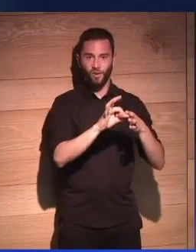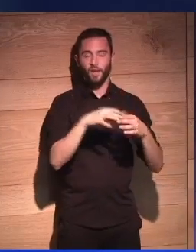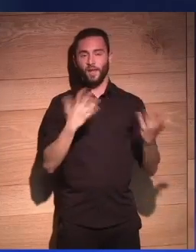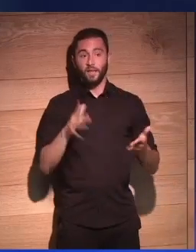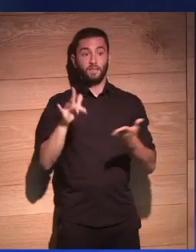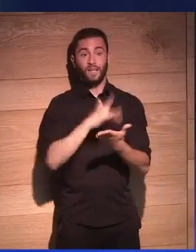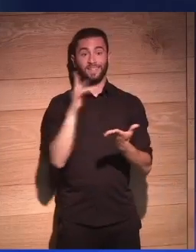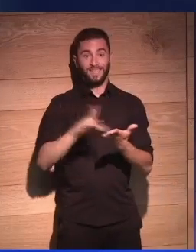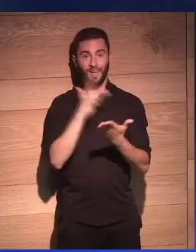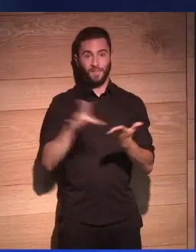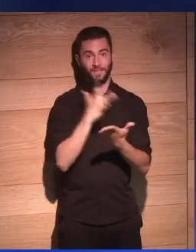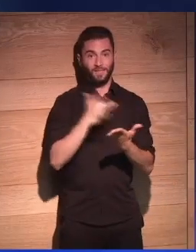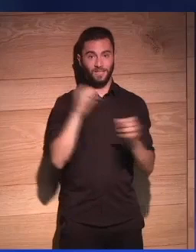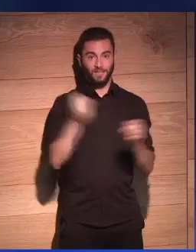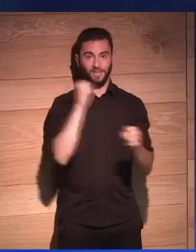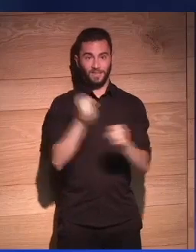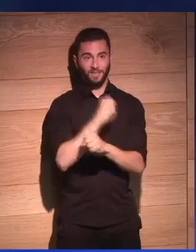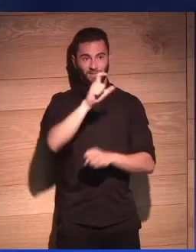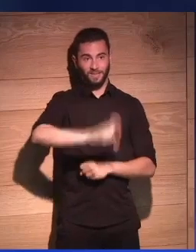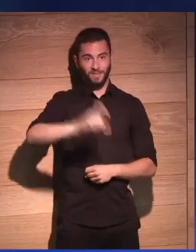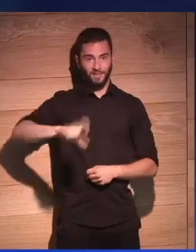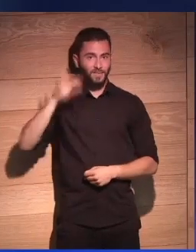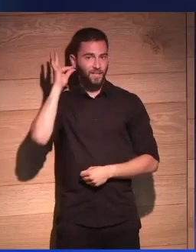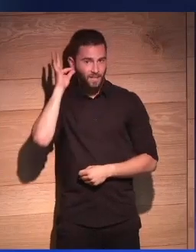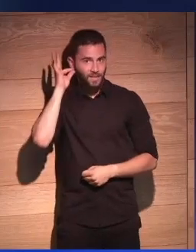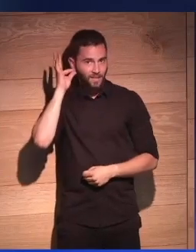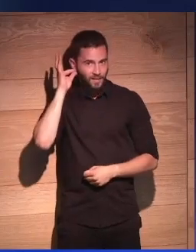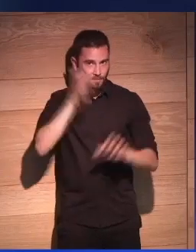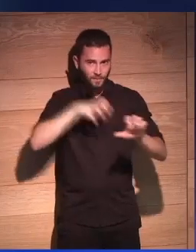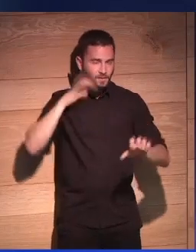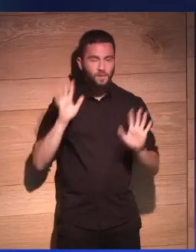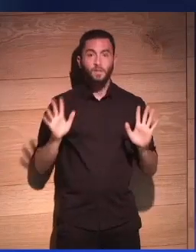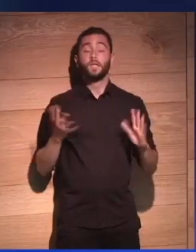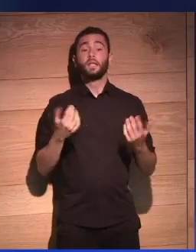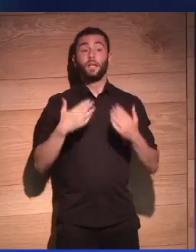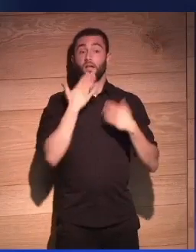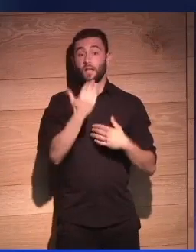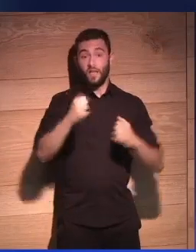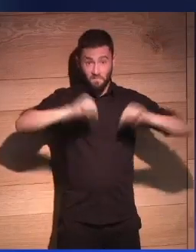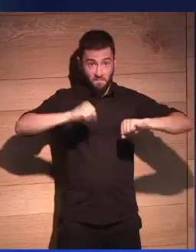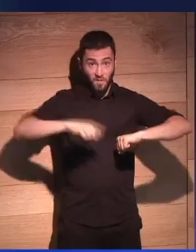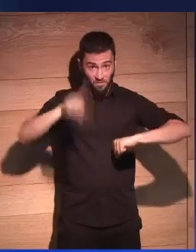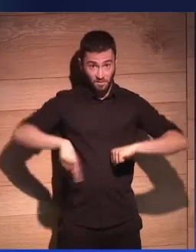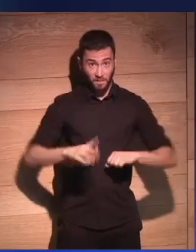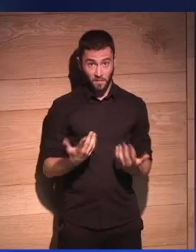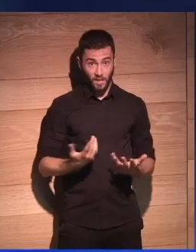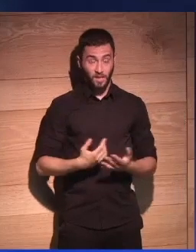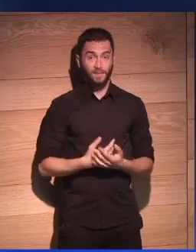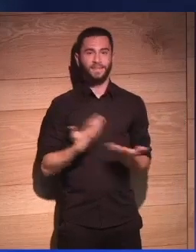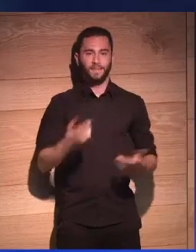revistas, sus empleadas, bueno, suelen ser mujeres, no son empleadas, están envejeciendo ellas también,